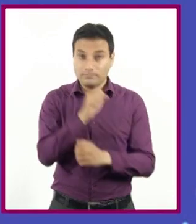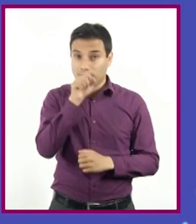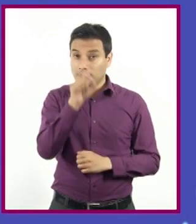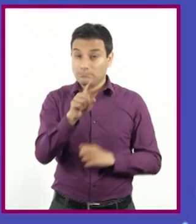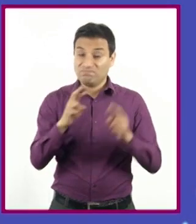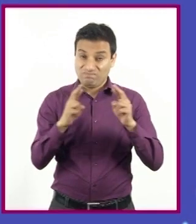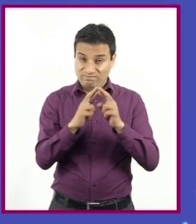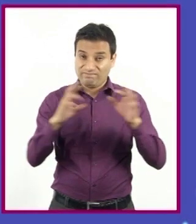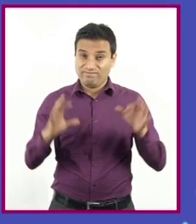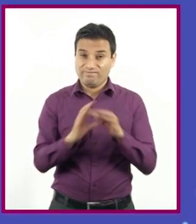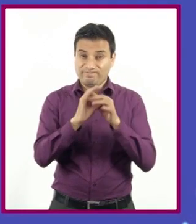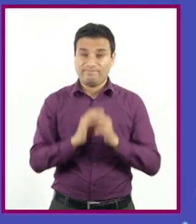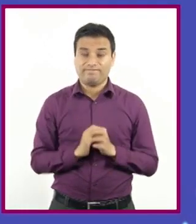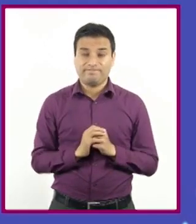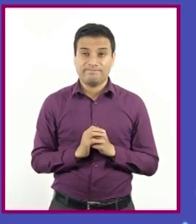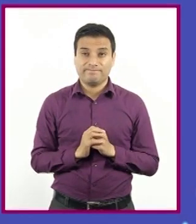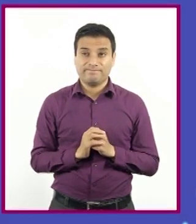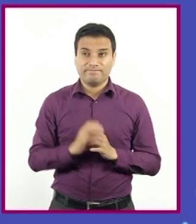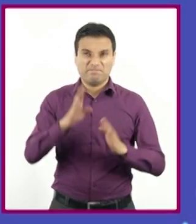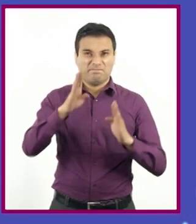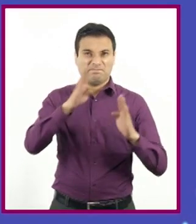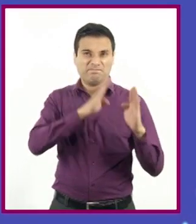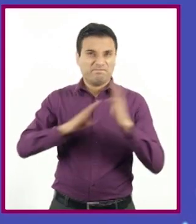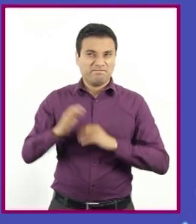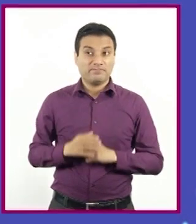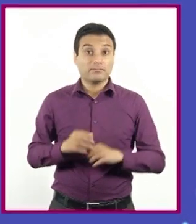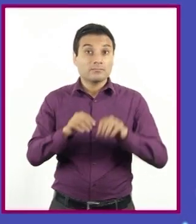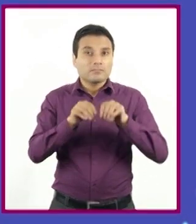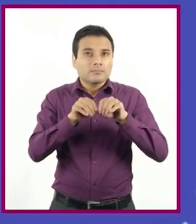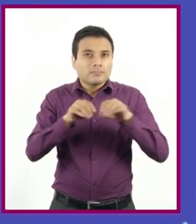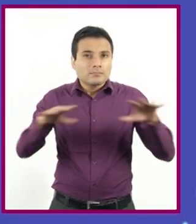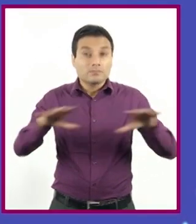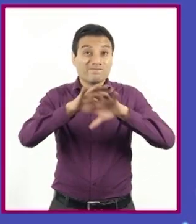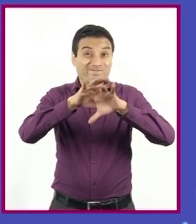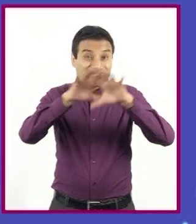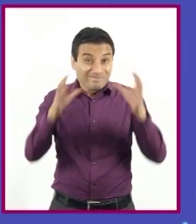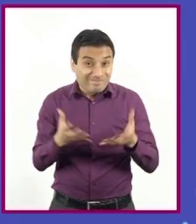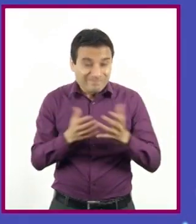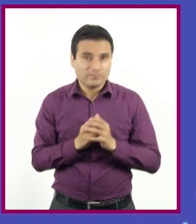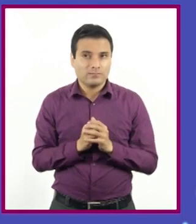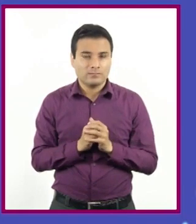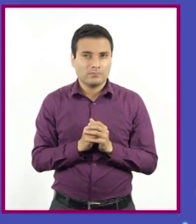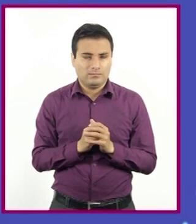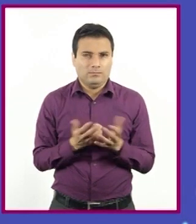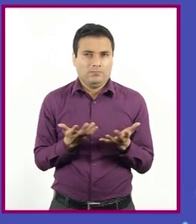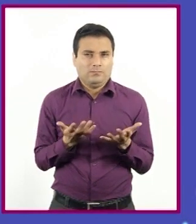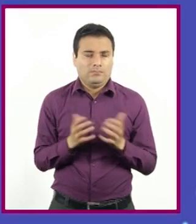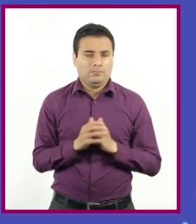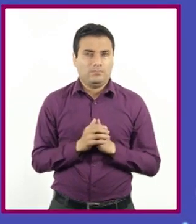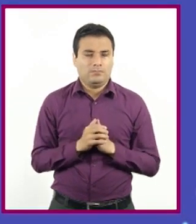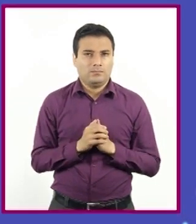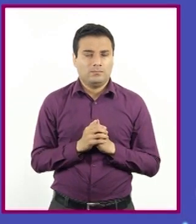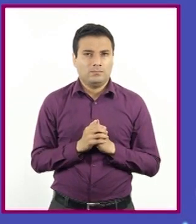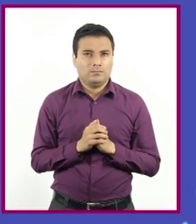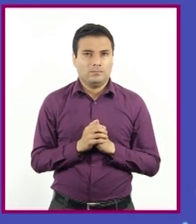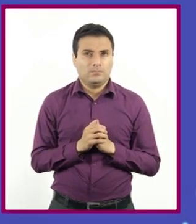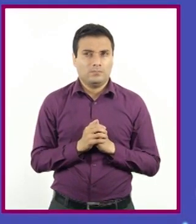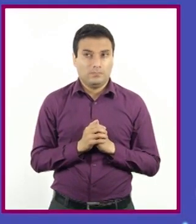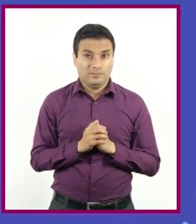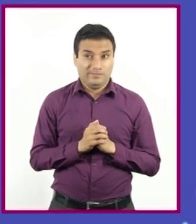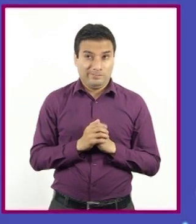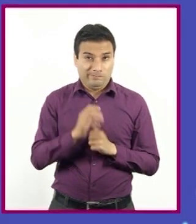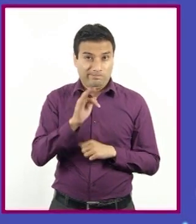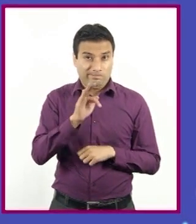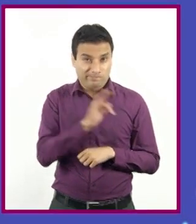La universalización de algunas artes marciales asiáticas no siempre ha permitido conservar esta